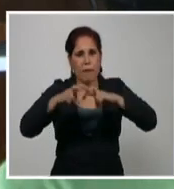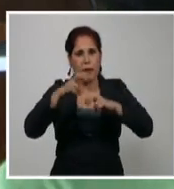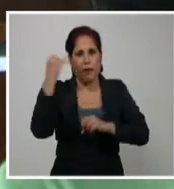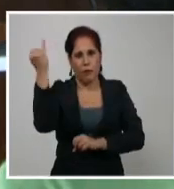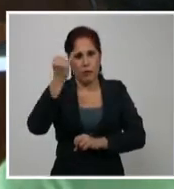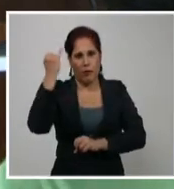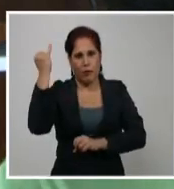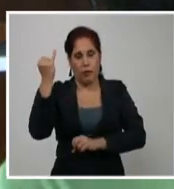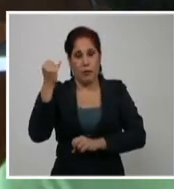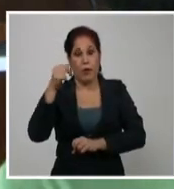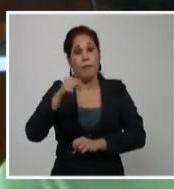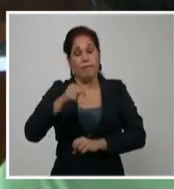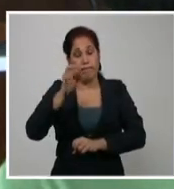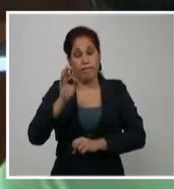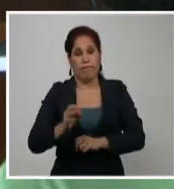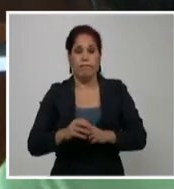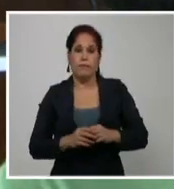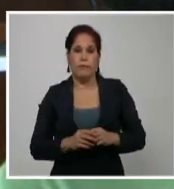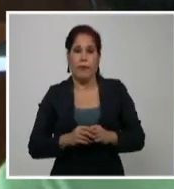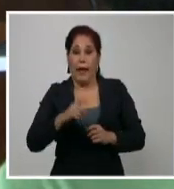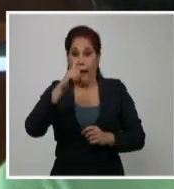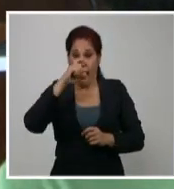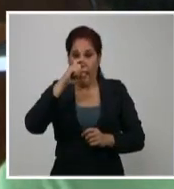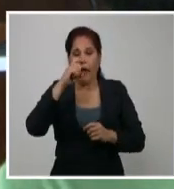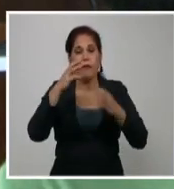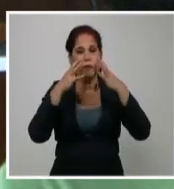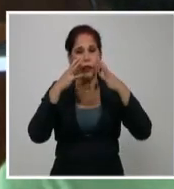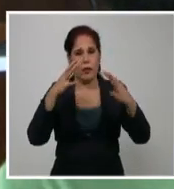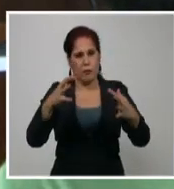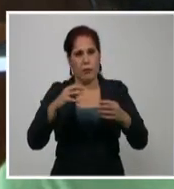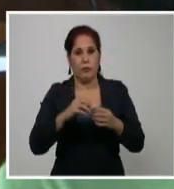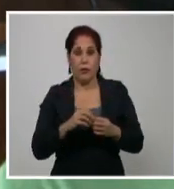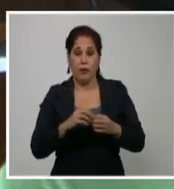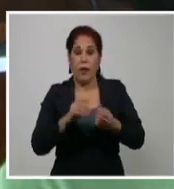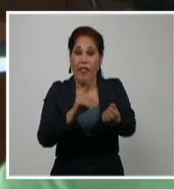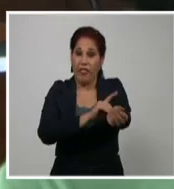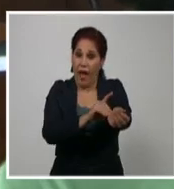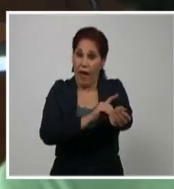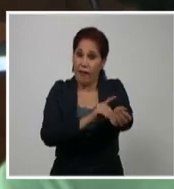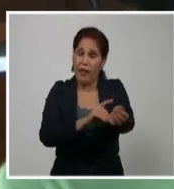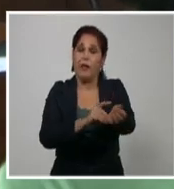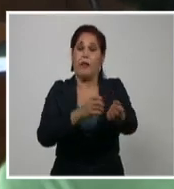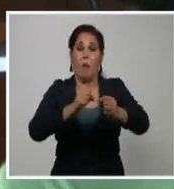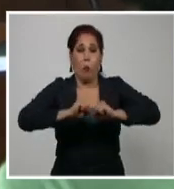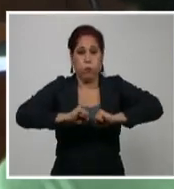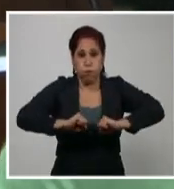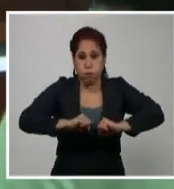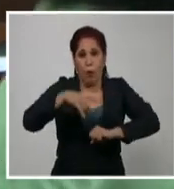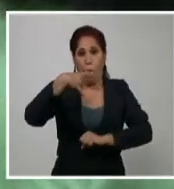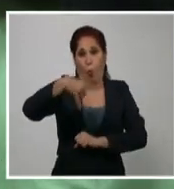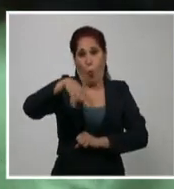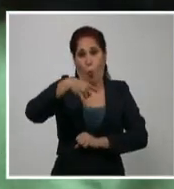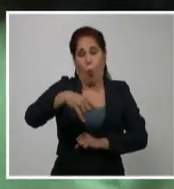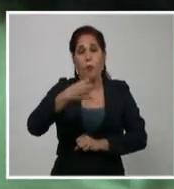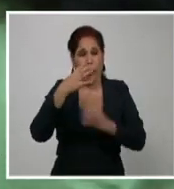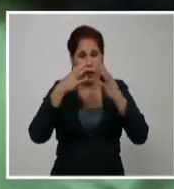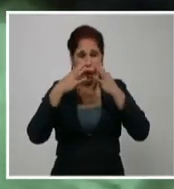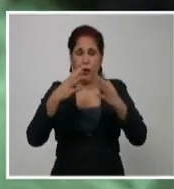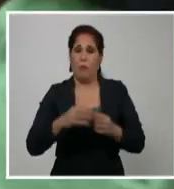o sea, que definitivamente la edad es un factor muy importante, la diabetes mellitus, la obesidad,